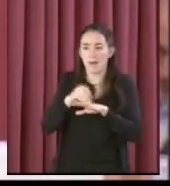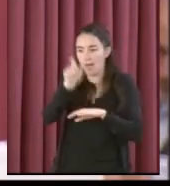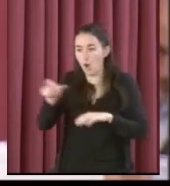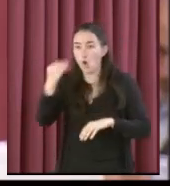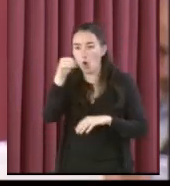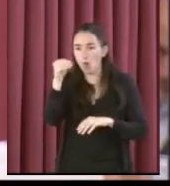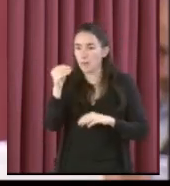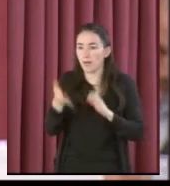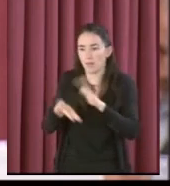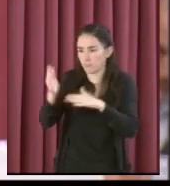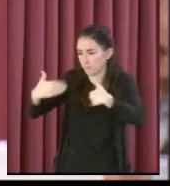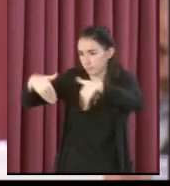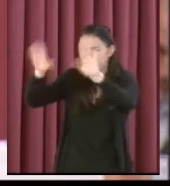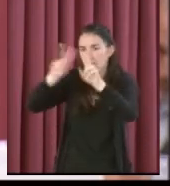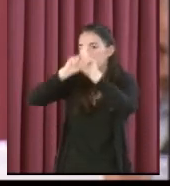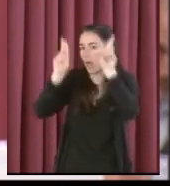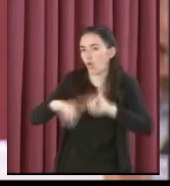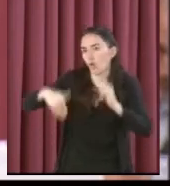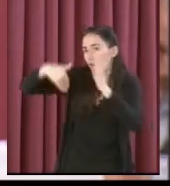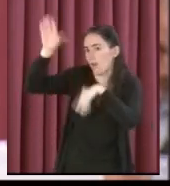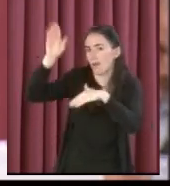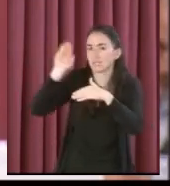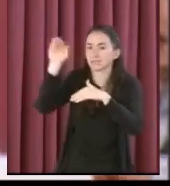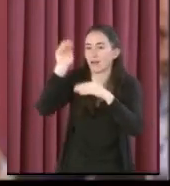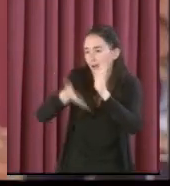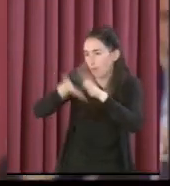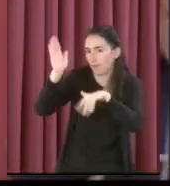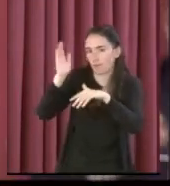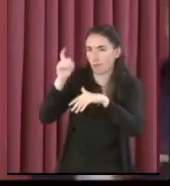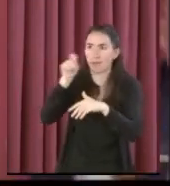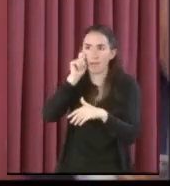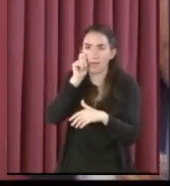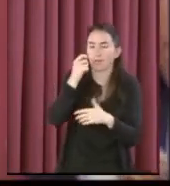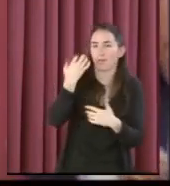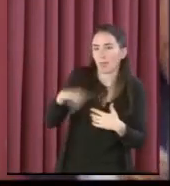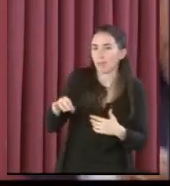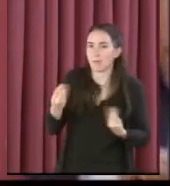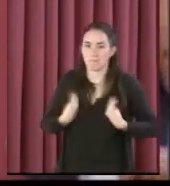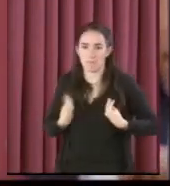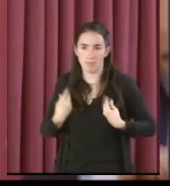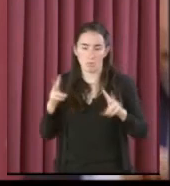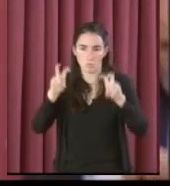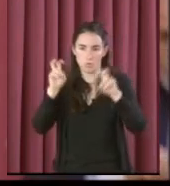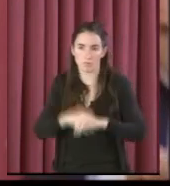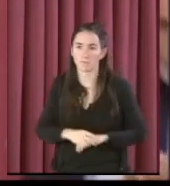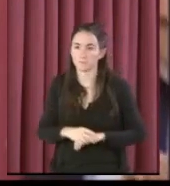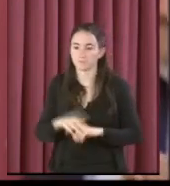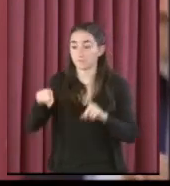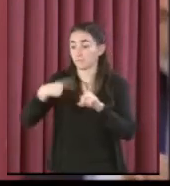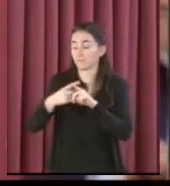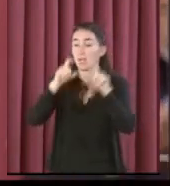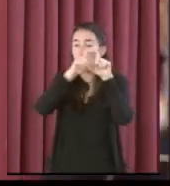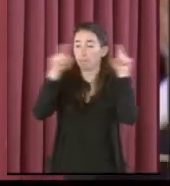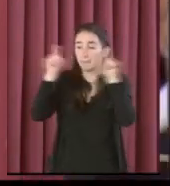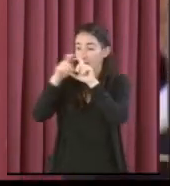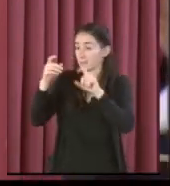intercambio internacional. O en el apoyo a nuestro tejido económico, que se materializa desde hace 4 años en las